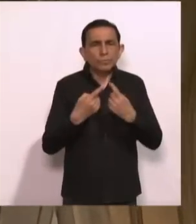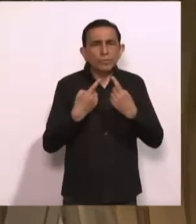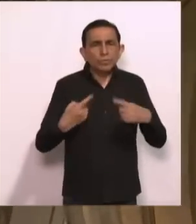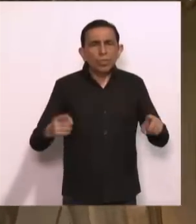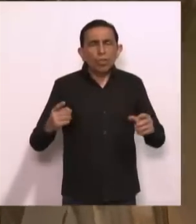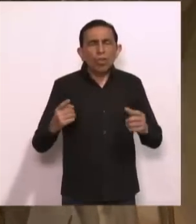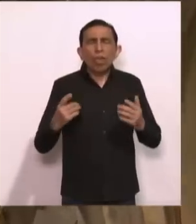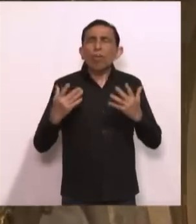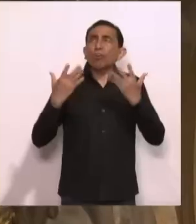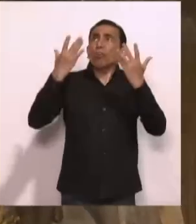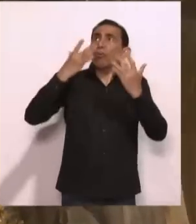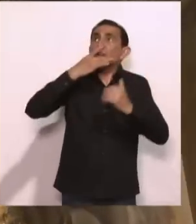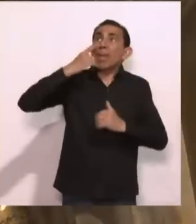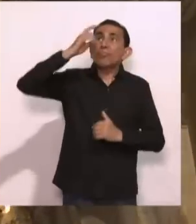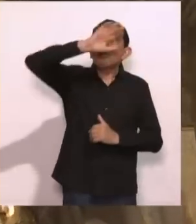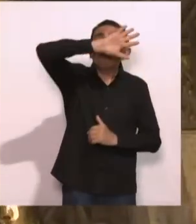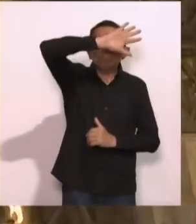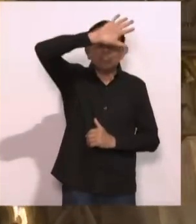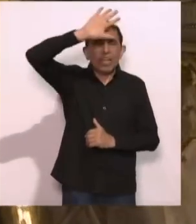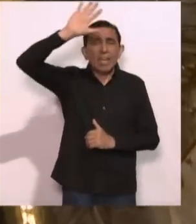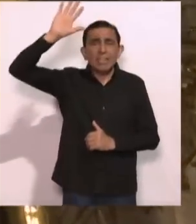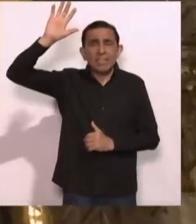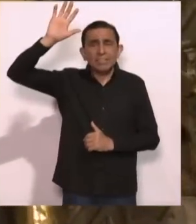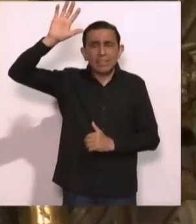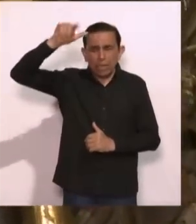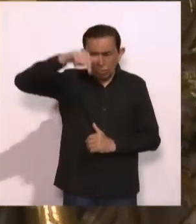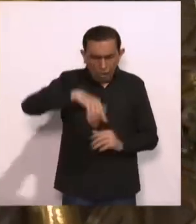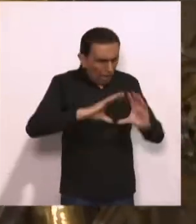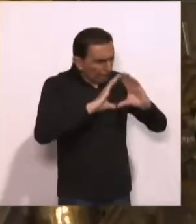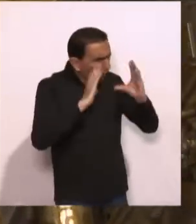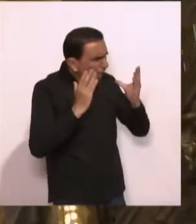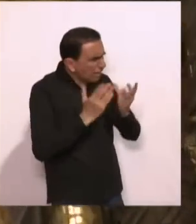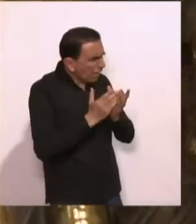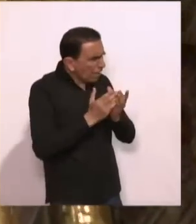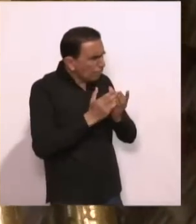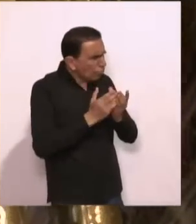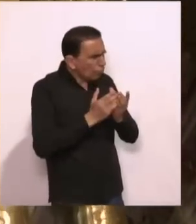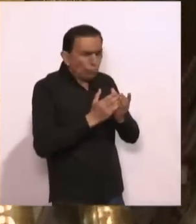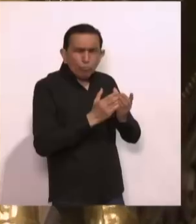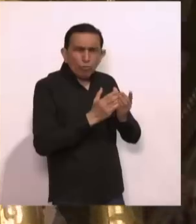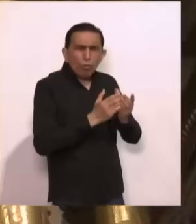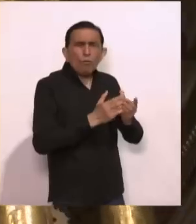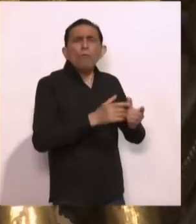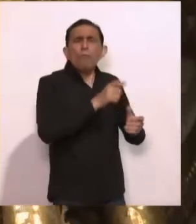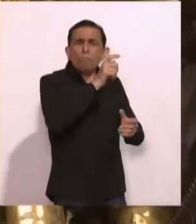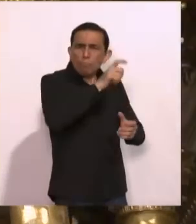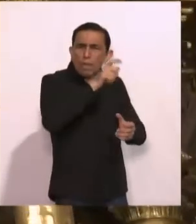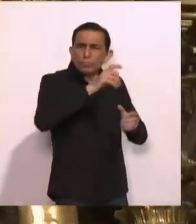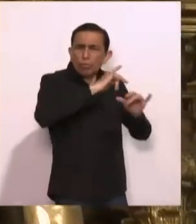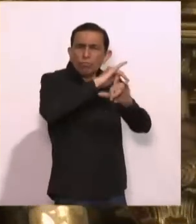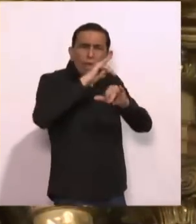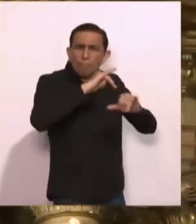Gloria a Dios en el cielo y en la tierra paz a los